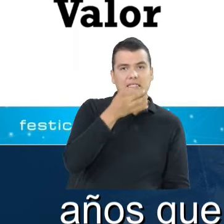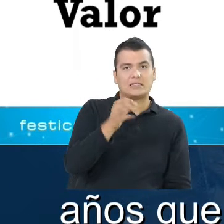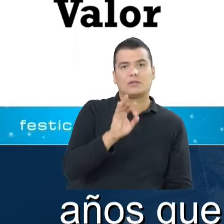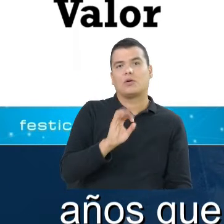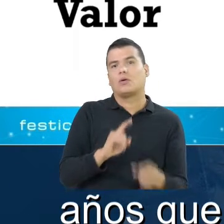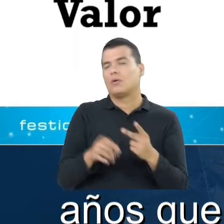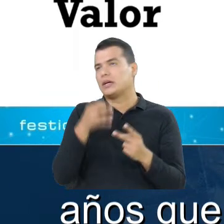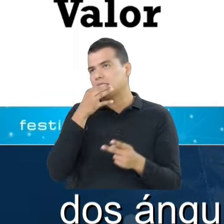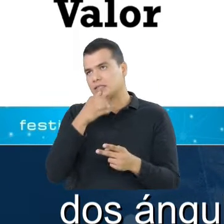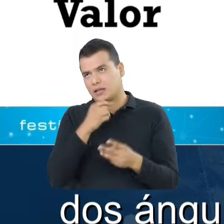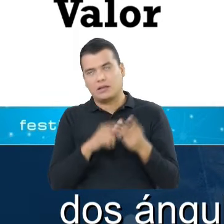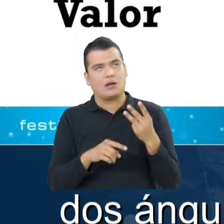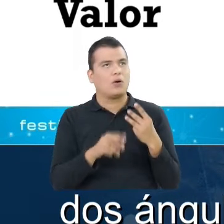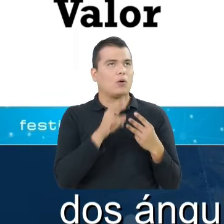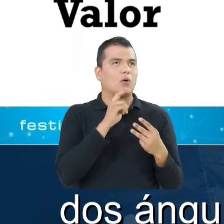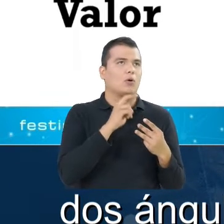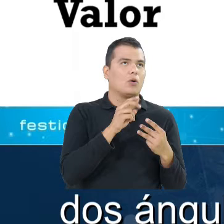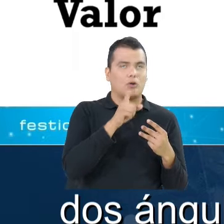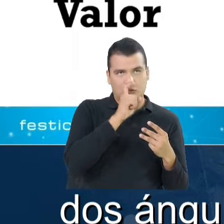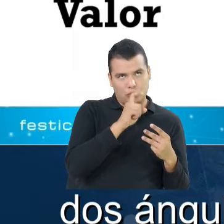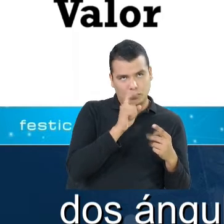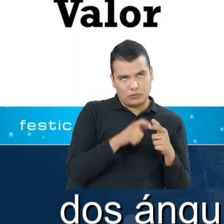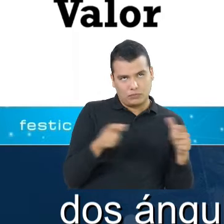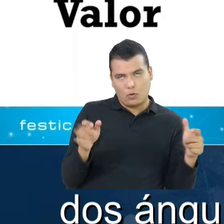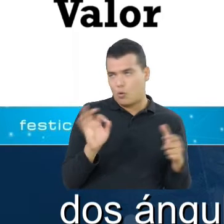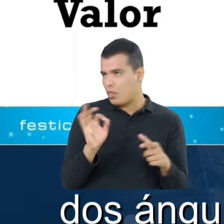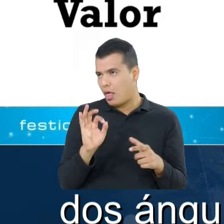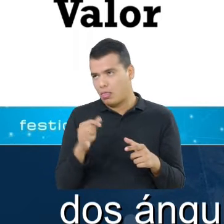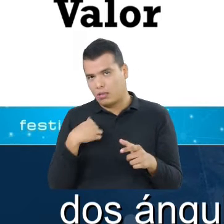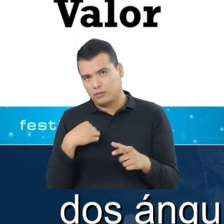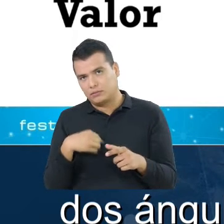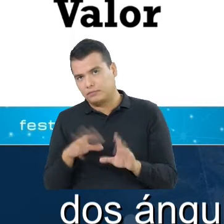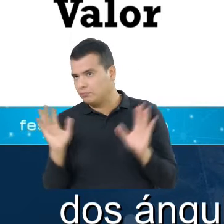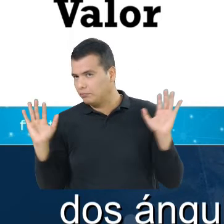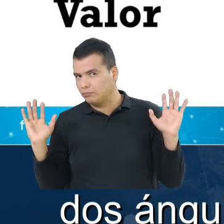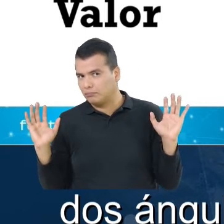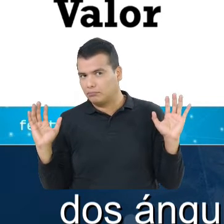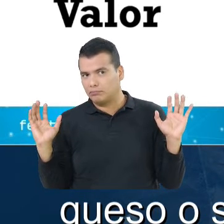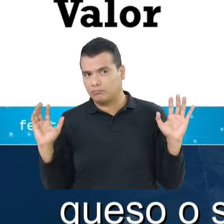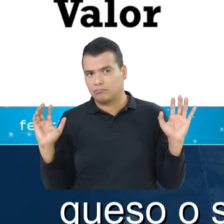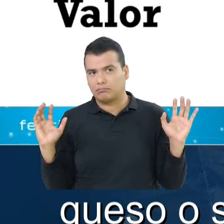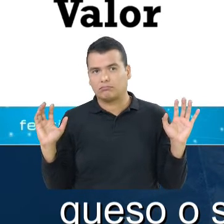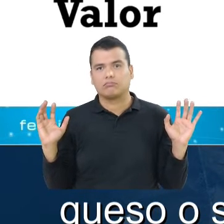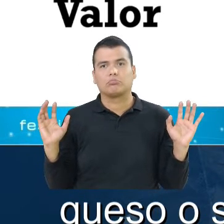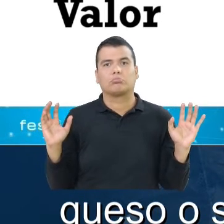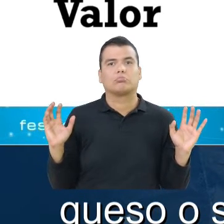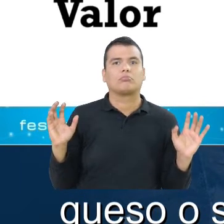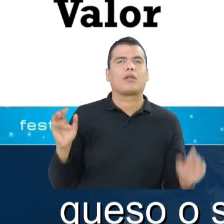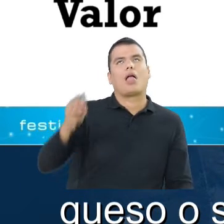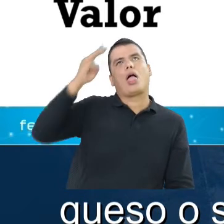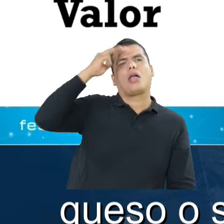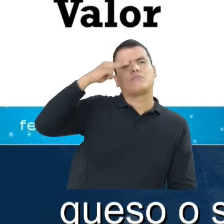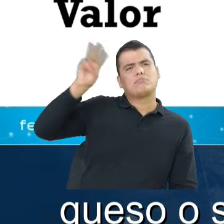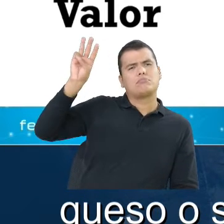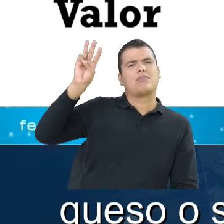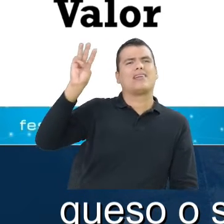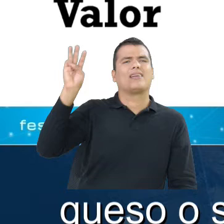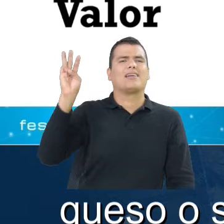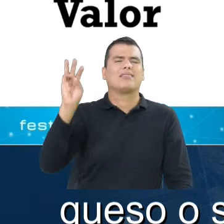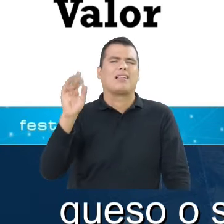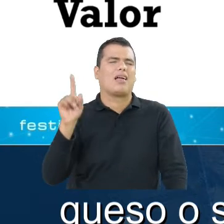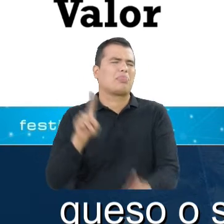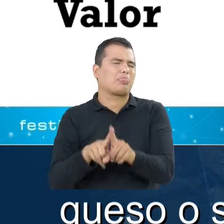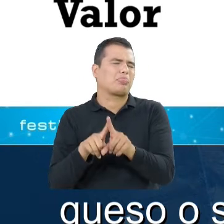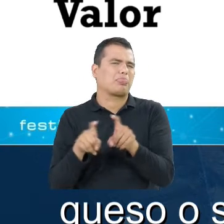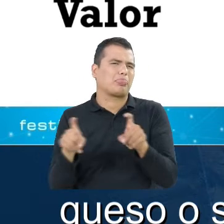sin queso, con tocineta o sin tocineta. Ahí está. No te ofrecían que la mexicana, que la Filadelfia,